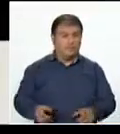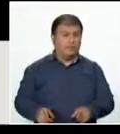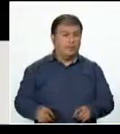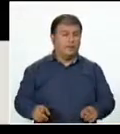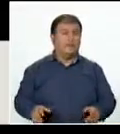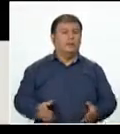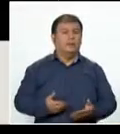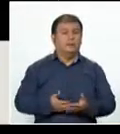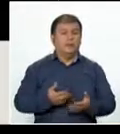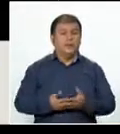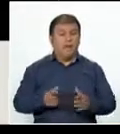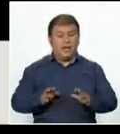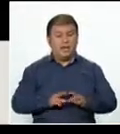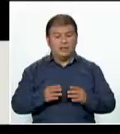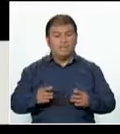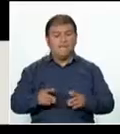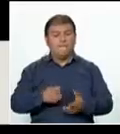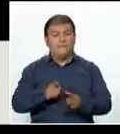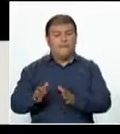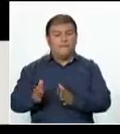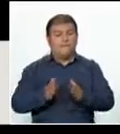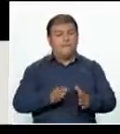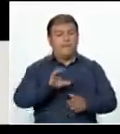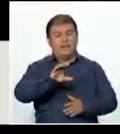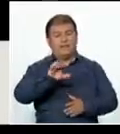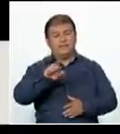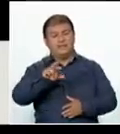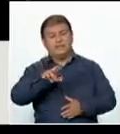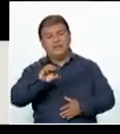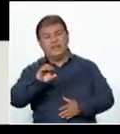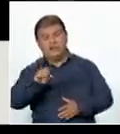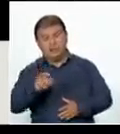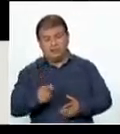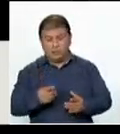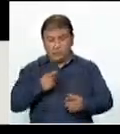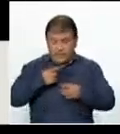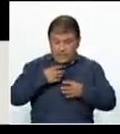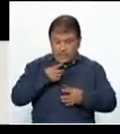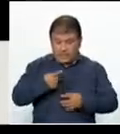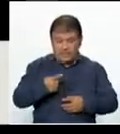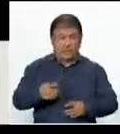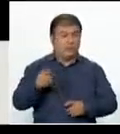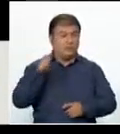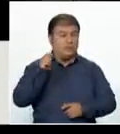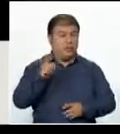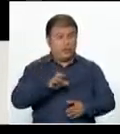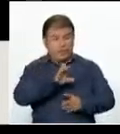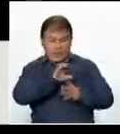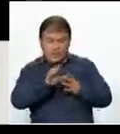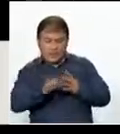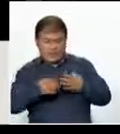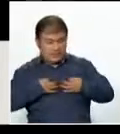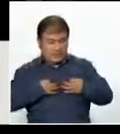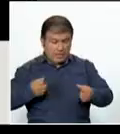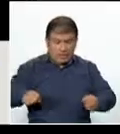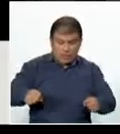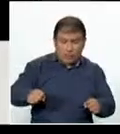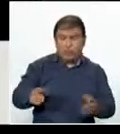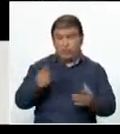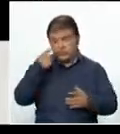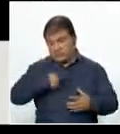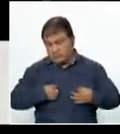es que el plan Cerco se está ejecutando. Entonces, de acuerdo a lo que manifiestan algunos testigos, a algunas características de repente de las motos,